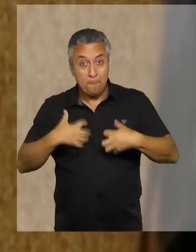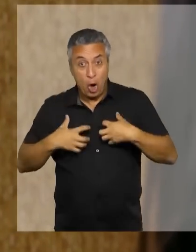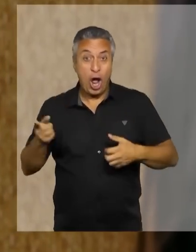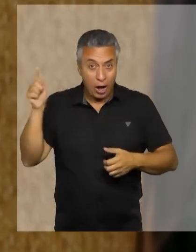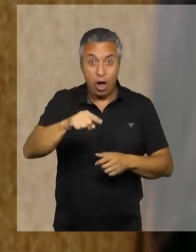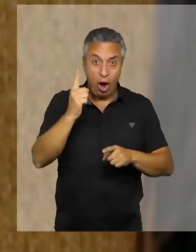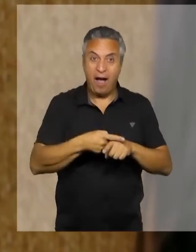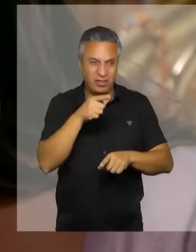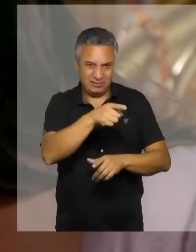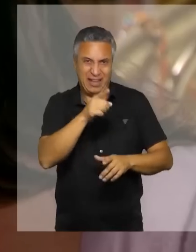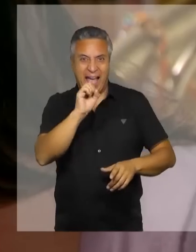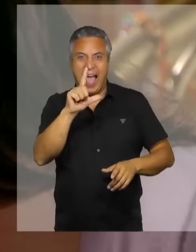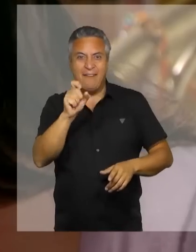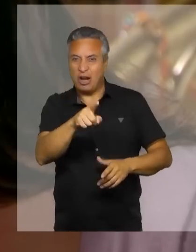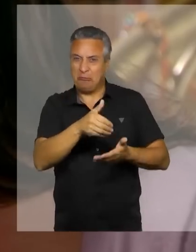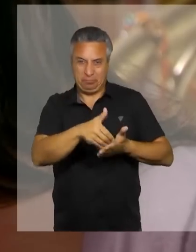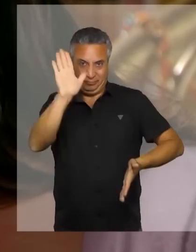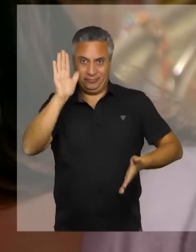Maite, vos.